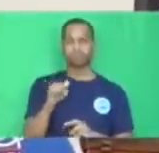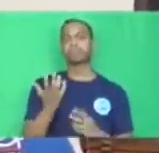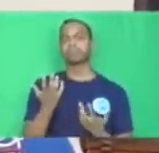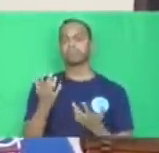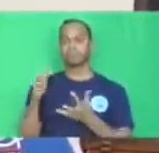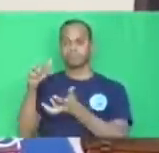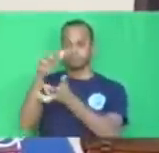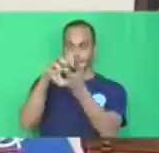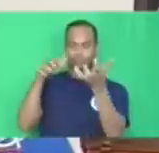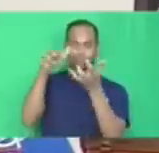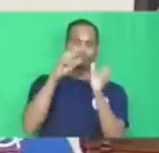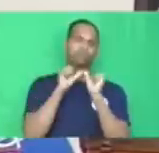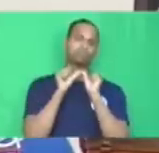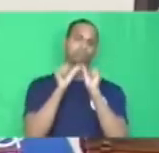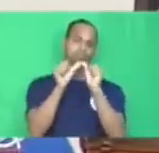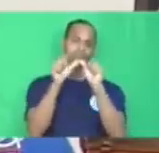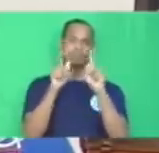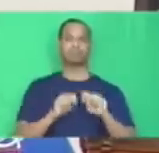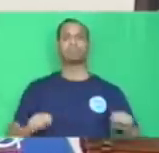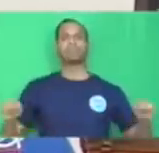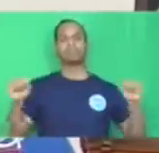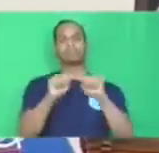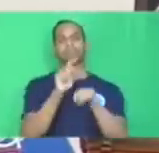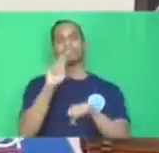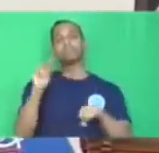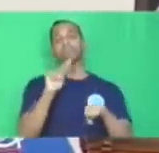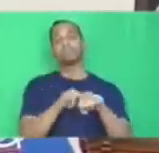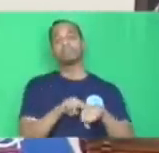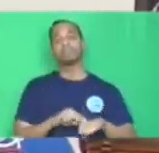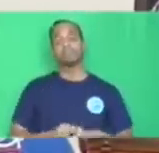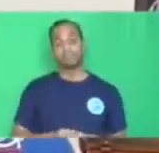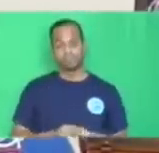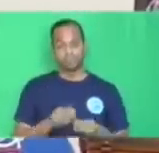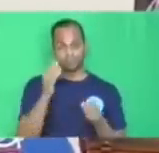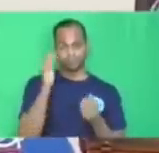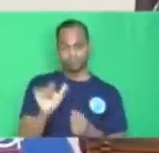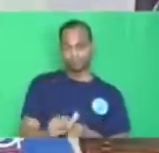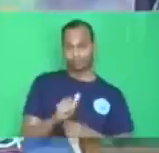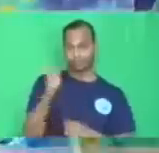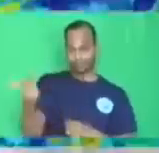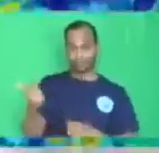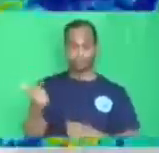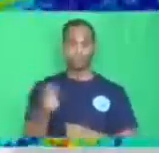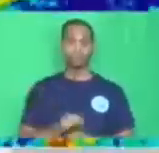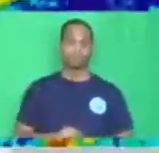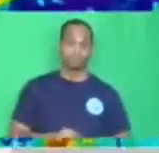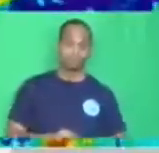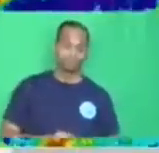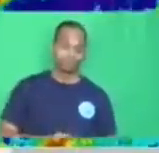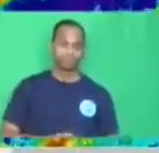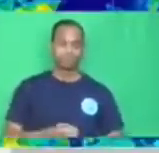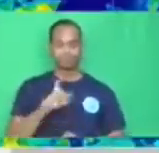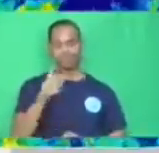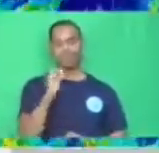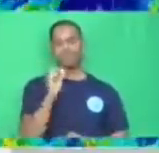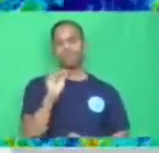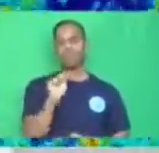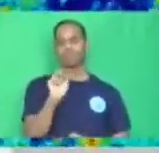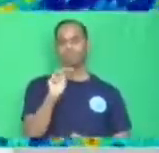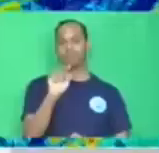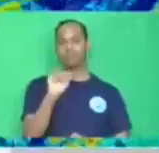nuboso permanece sobre el territorio nacional. Le doy la palabra al señor general Juan Manuel Méndez.